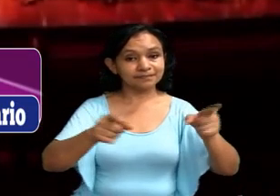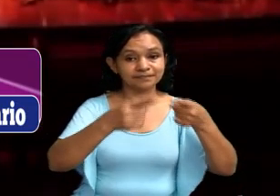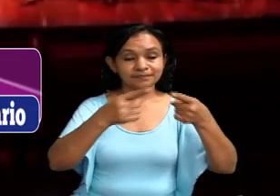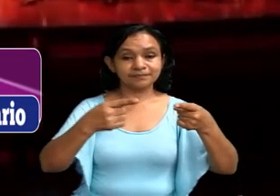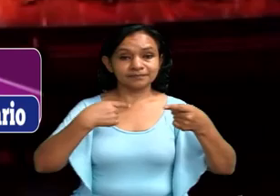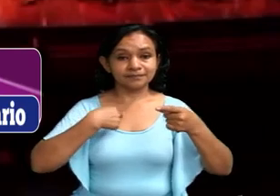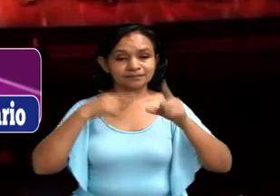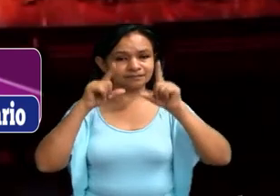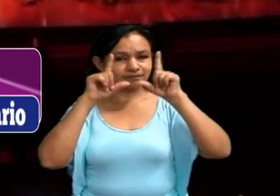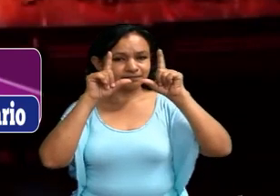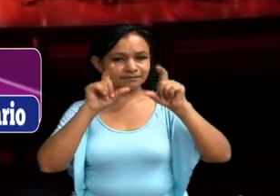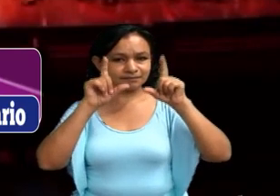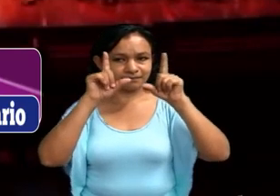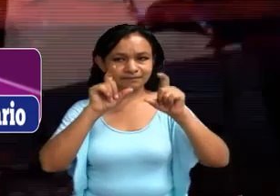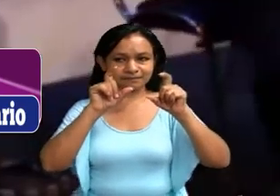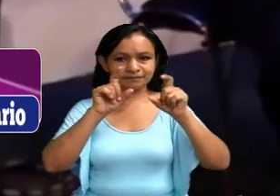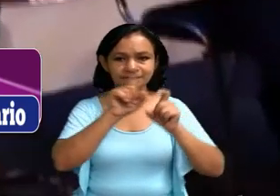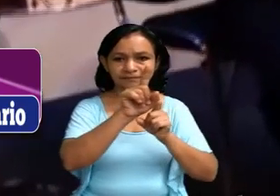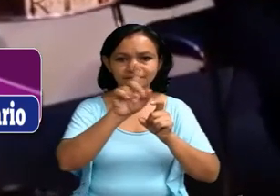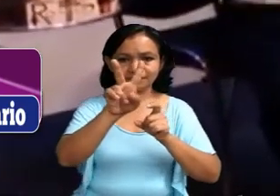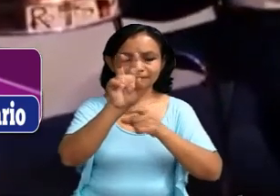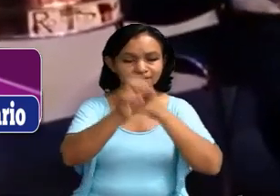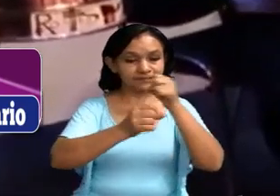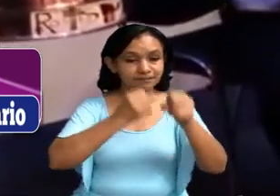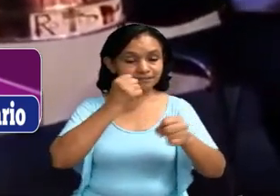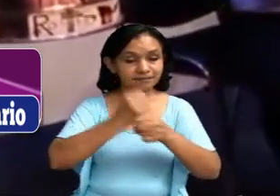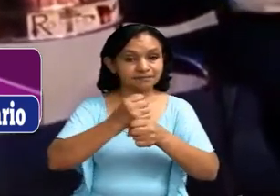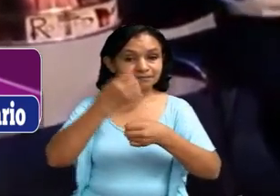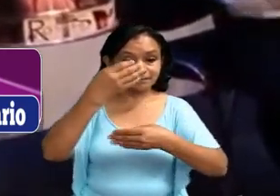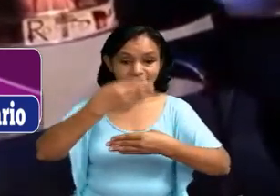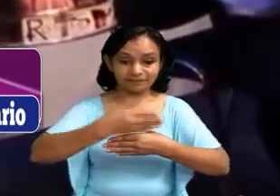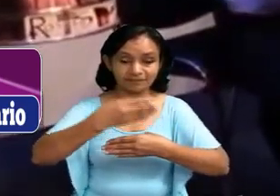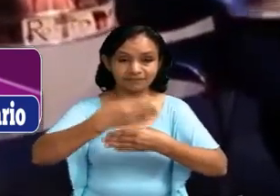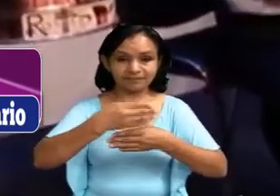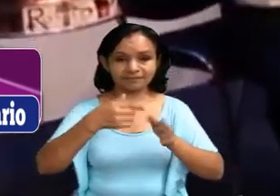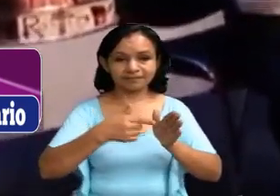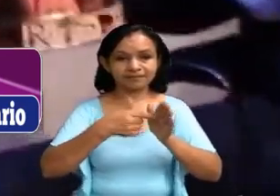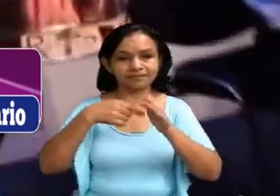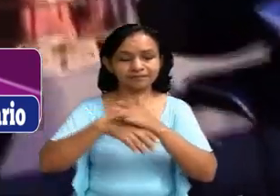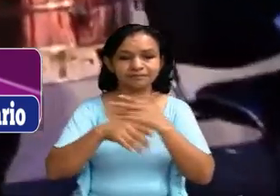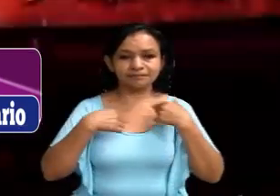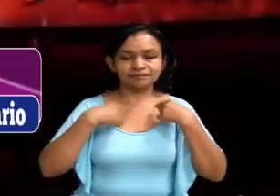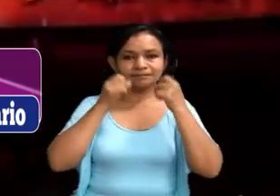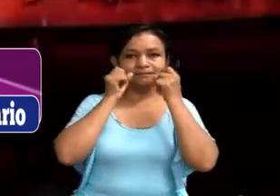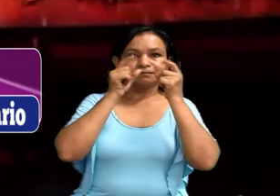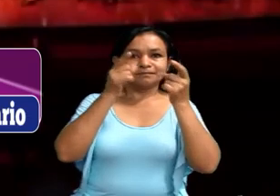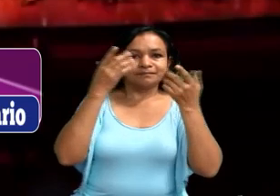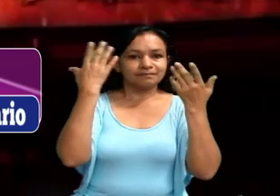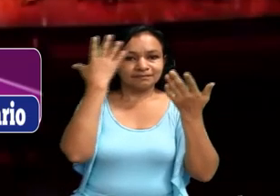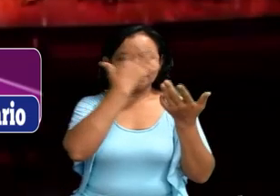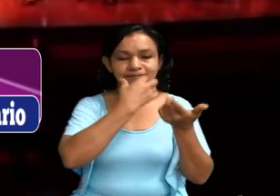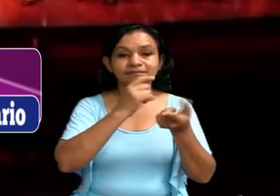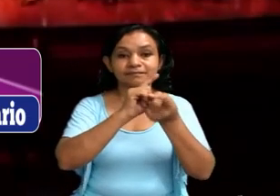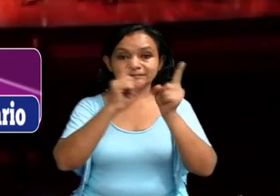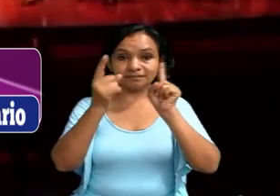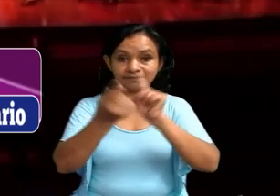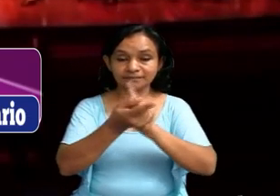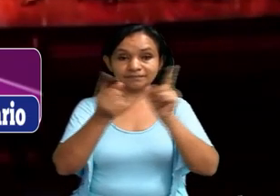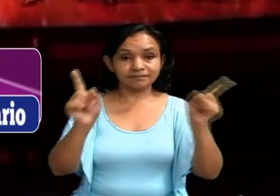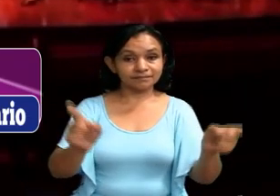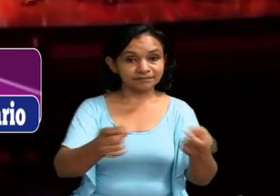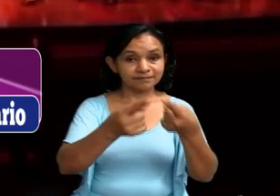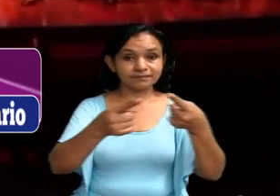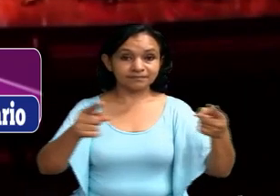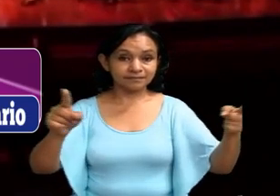fotos mías cuando yo llegué de 12 años al teatro. ¿Ves? Entonces a mí me impactó, a mí me cambió la vida el mundo de la